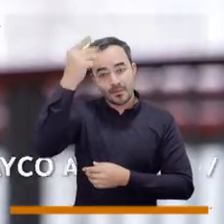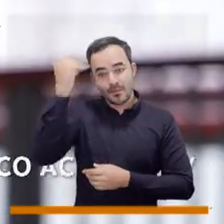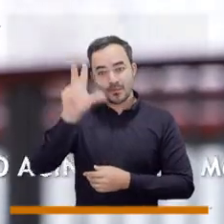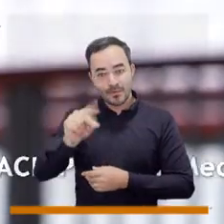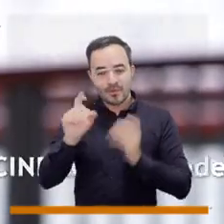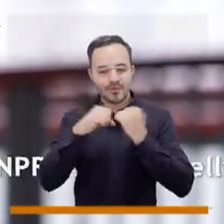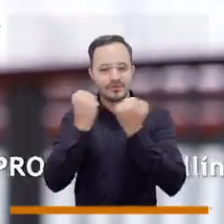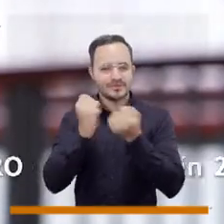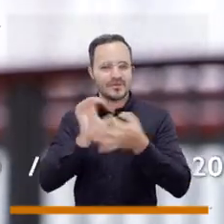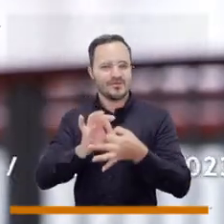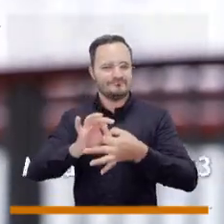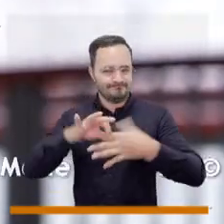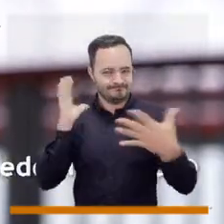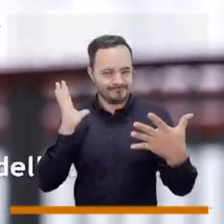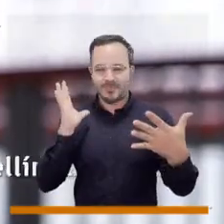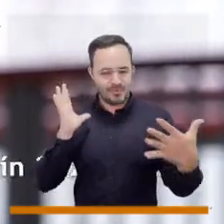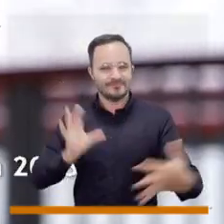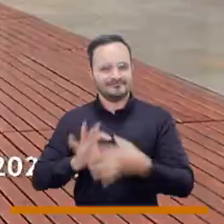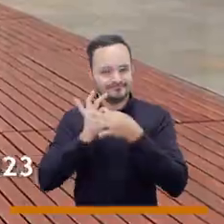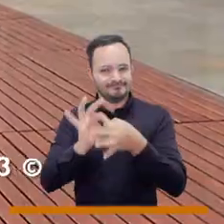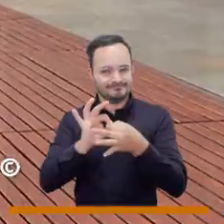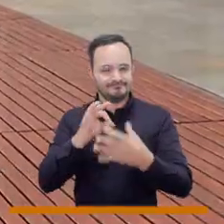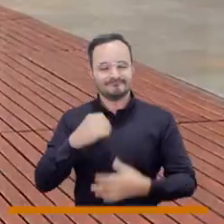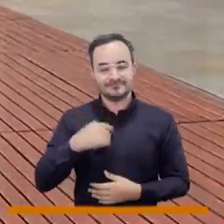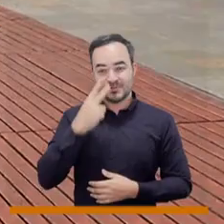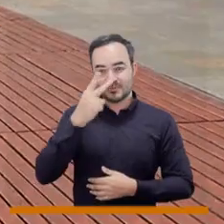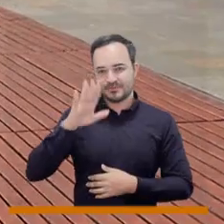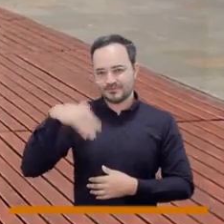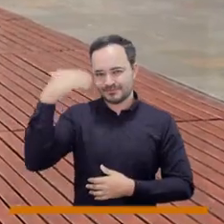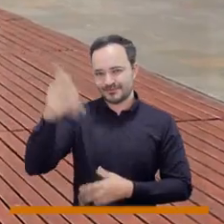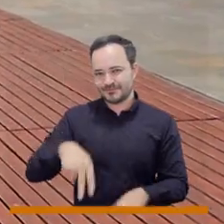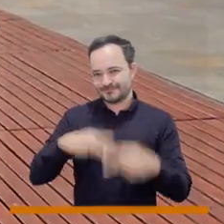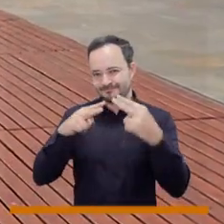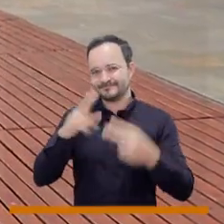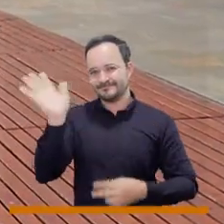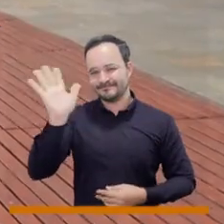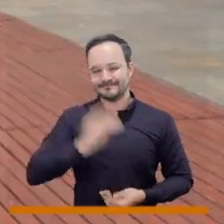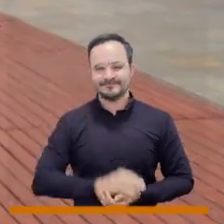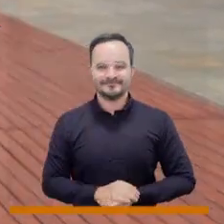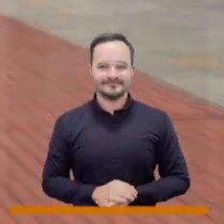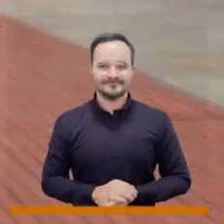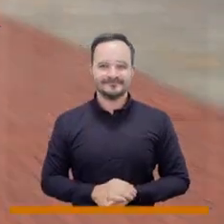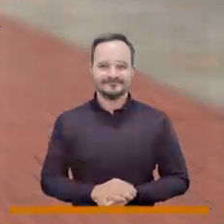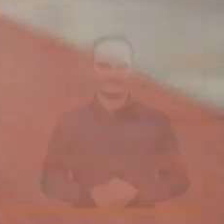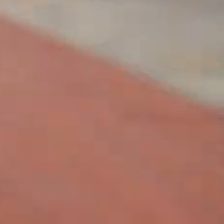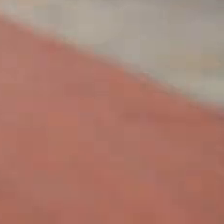termina, porque el Consejo somos tú y yo. Gracias a todos y nos vemos en una próxima.